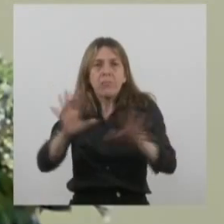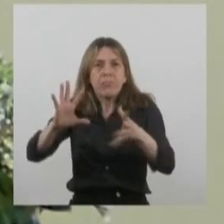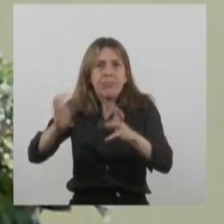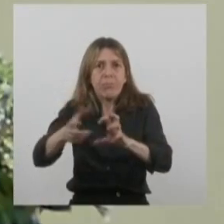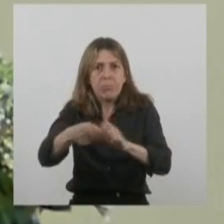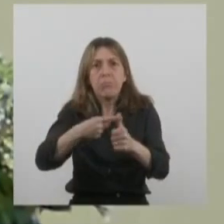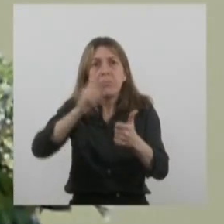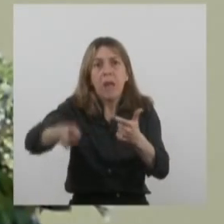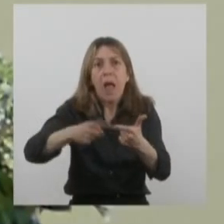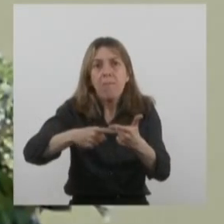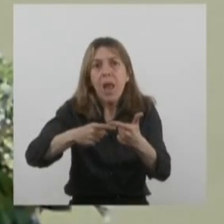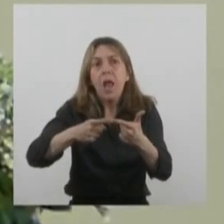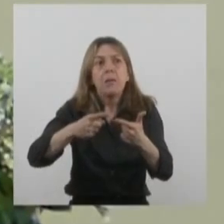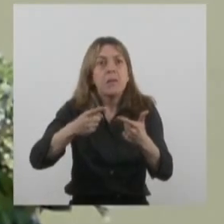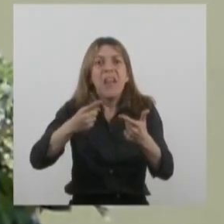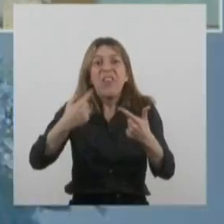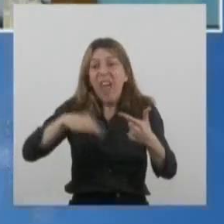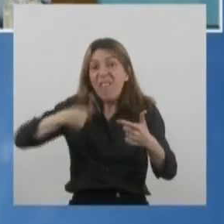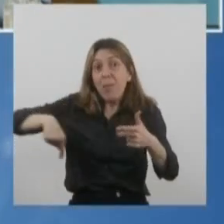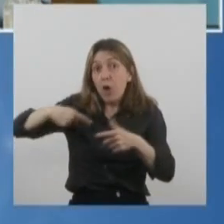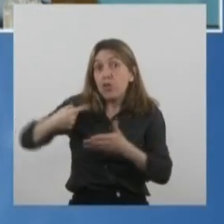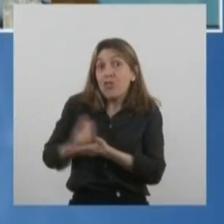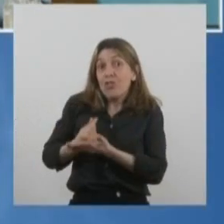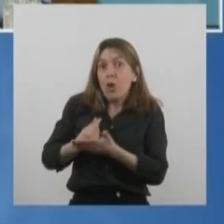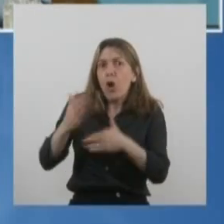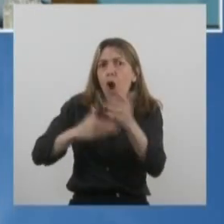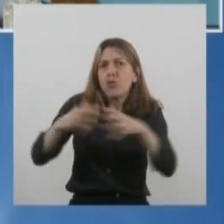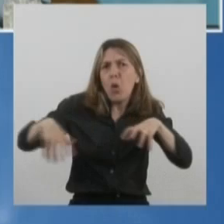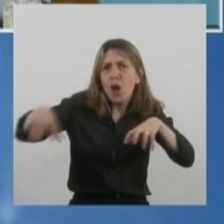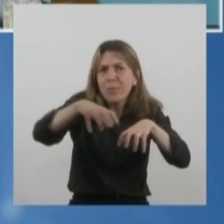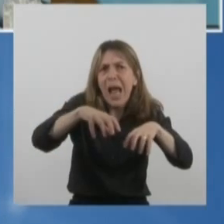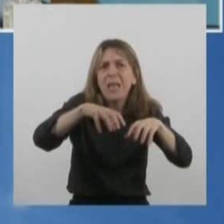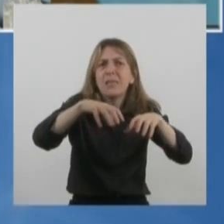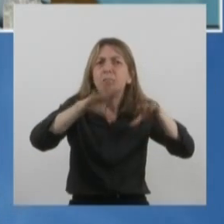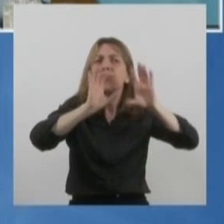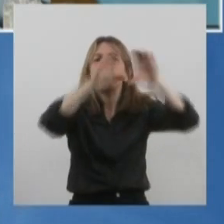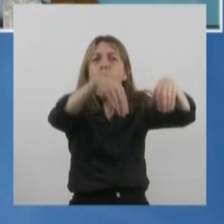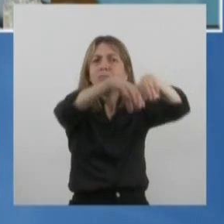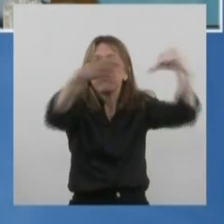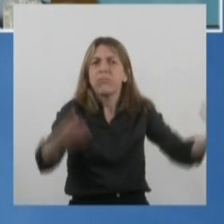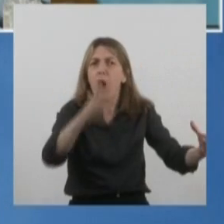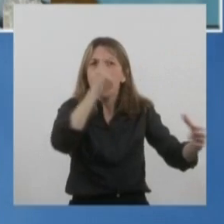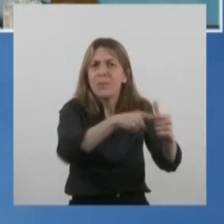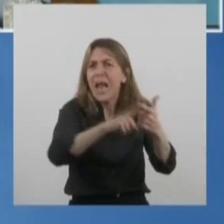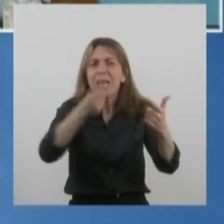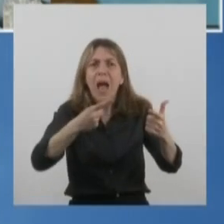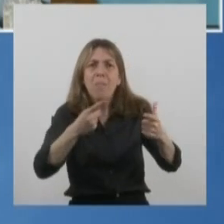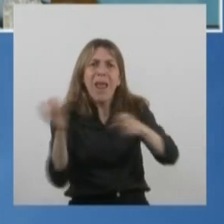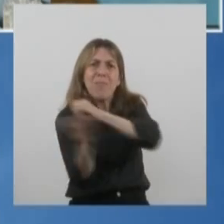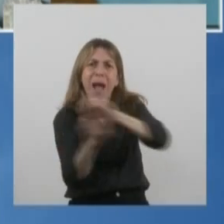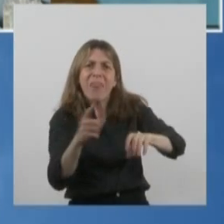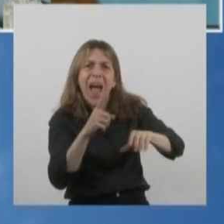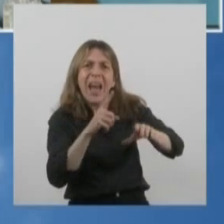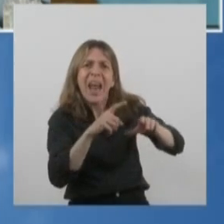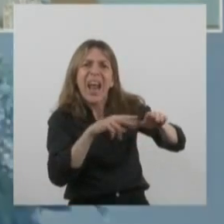Tuvimos que no solamente crear más hospitales, hospitales modulares, sino también poner camas, respiradores allí donde hicieran falta